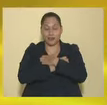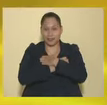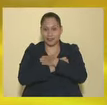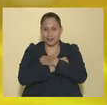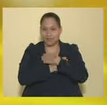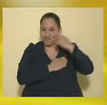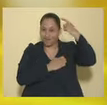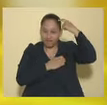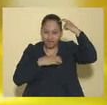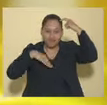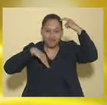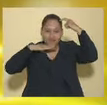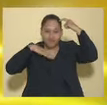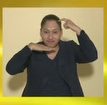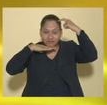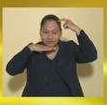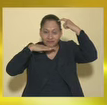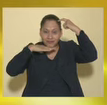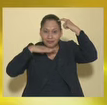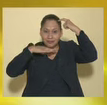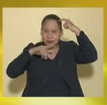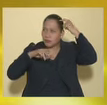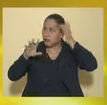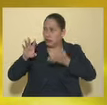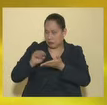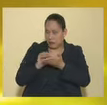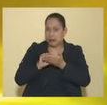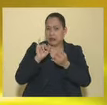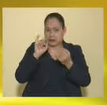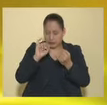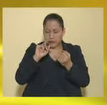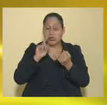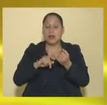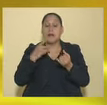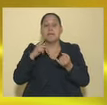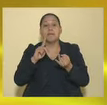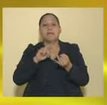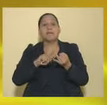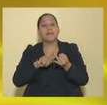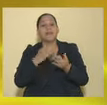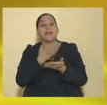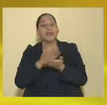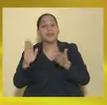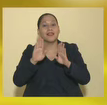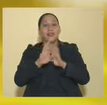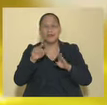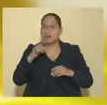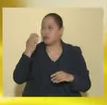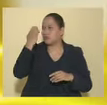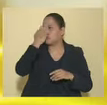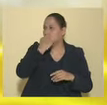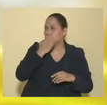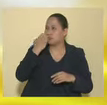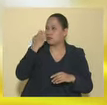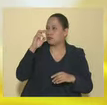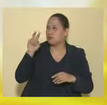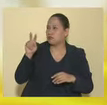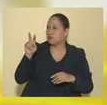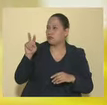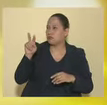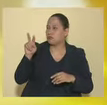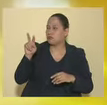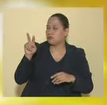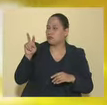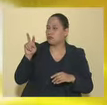se basa en todo lo que te imitan, obviamente, sino se basa también en una potente observación de a qué le